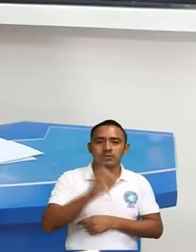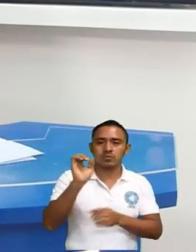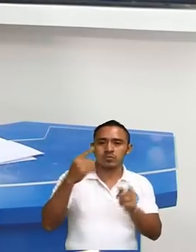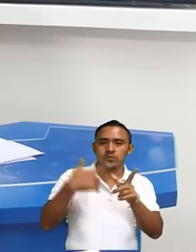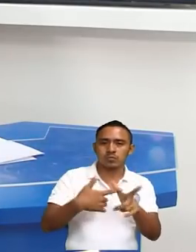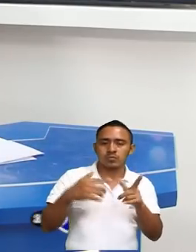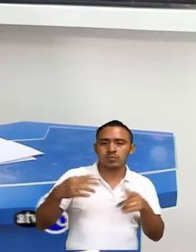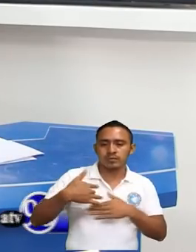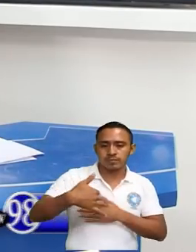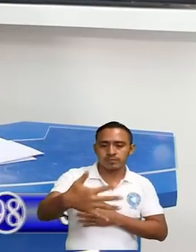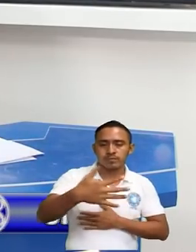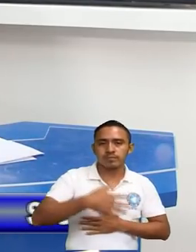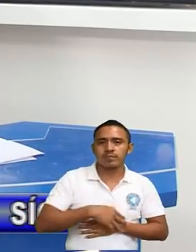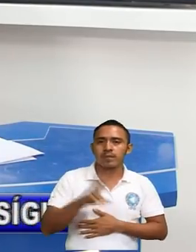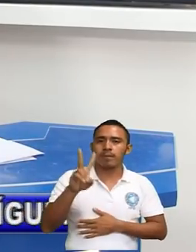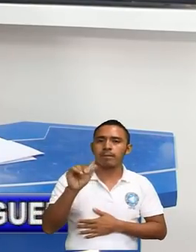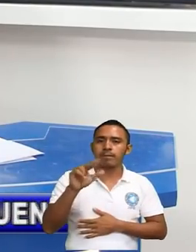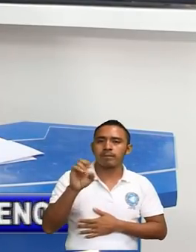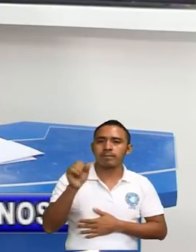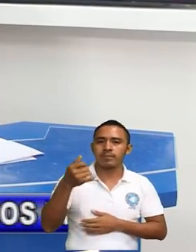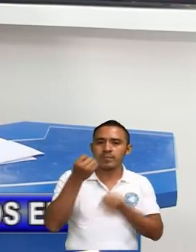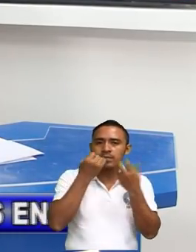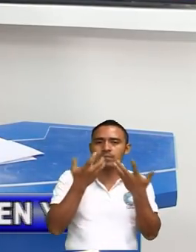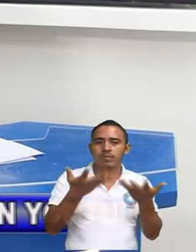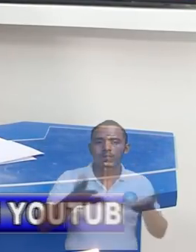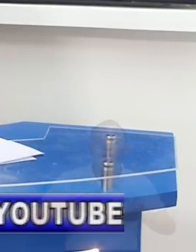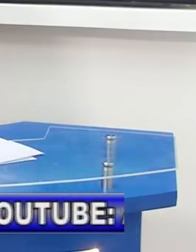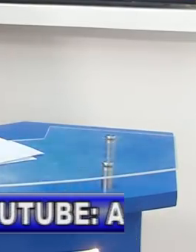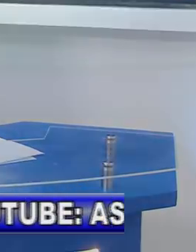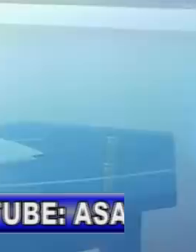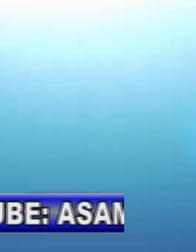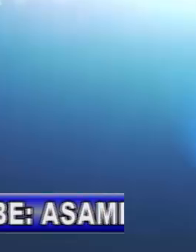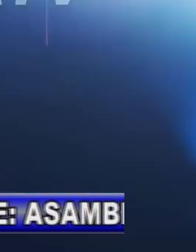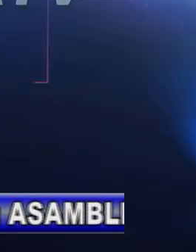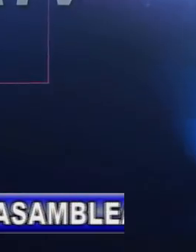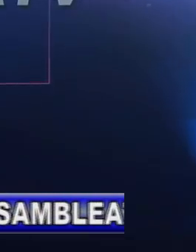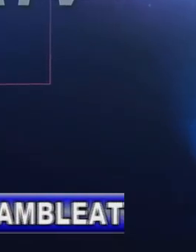Al respecto, Vanessa Paz nos cuenta más detalles.